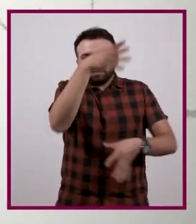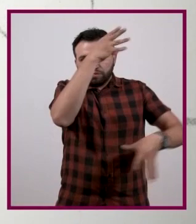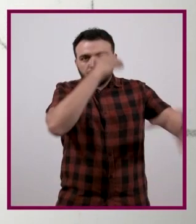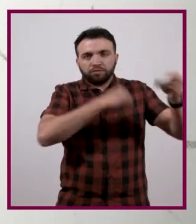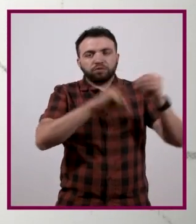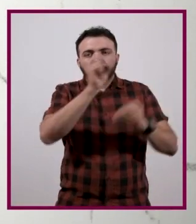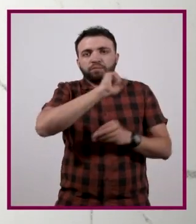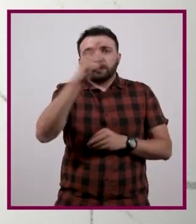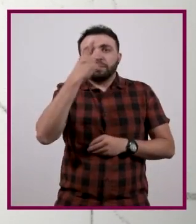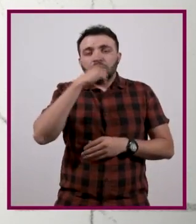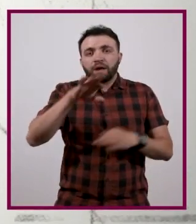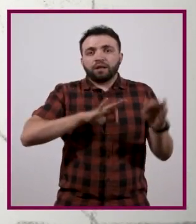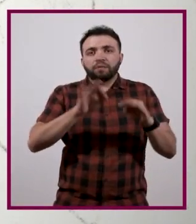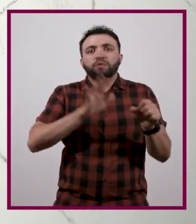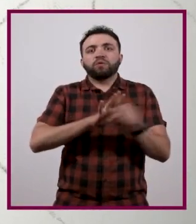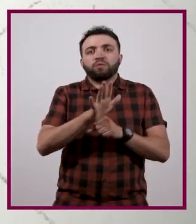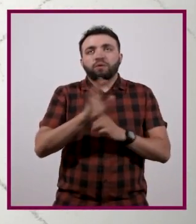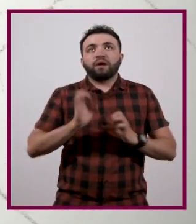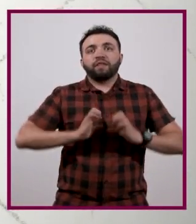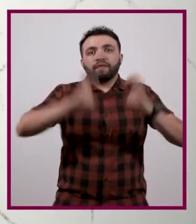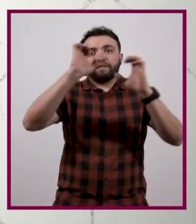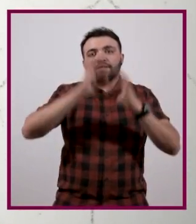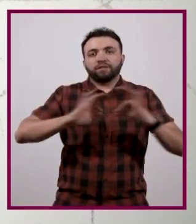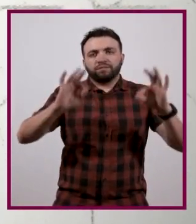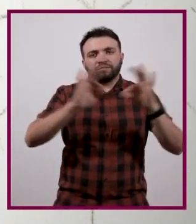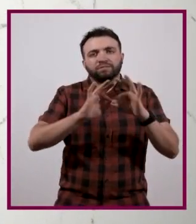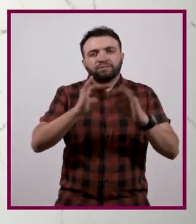trabajar en un edificio tan importante.